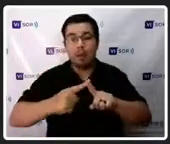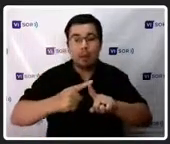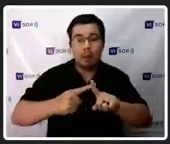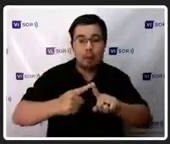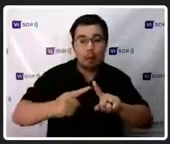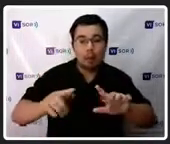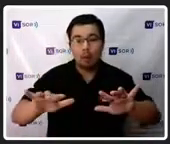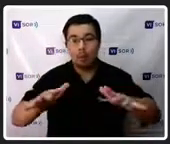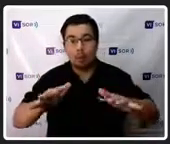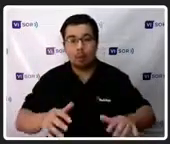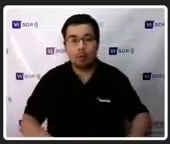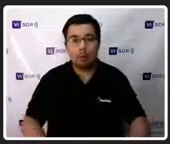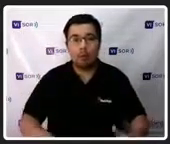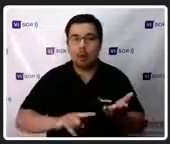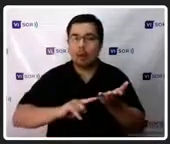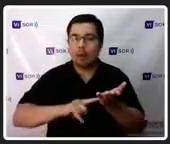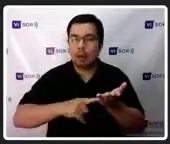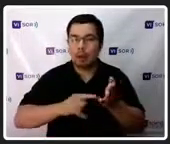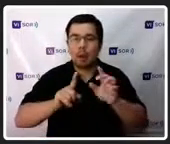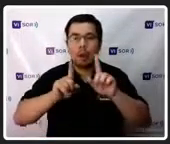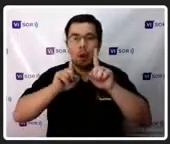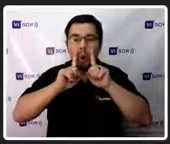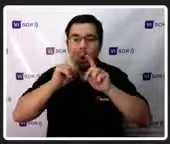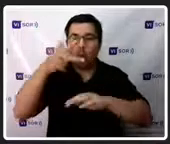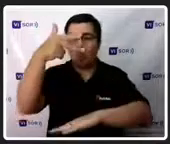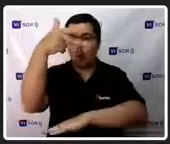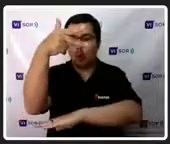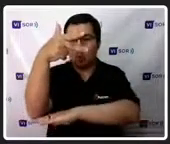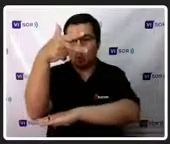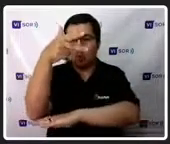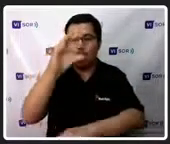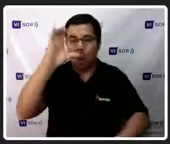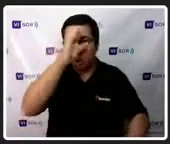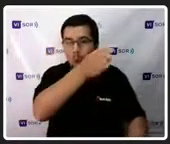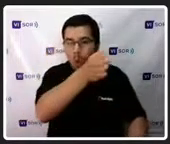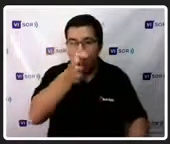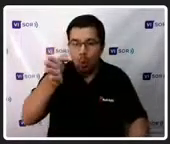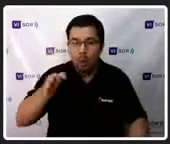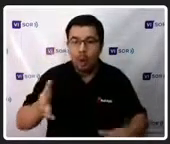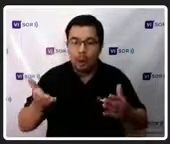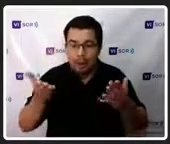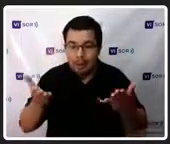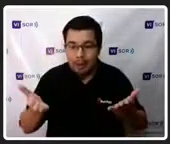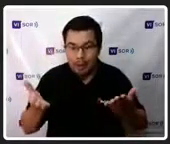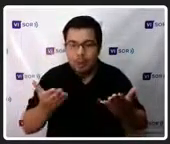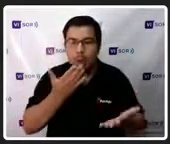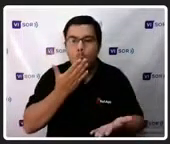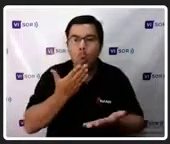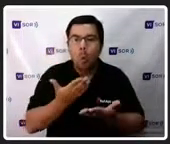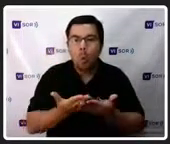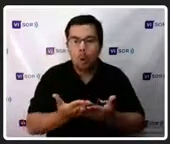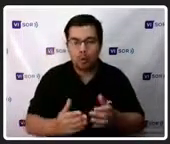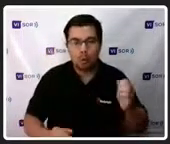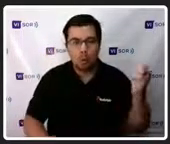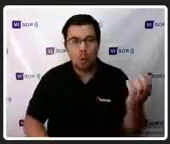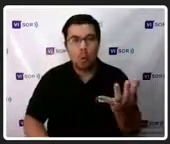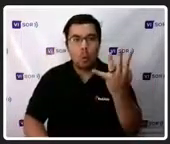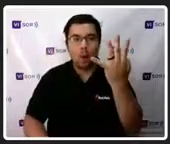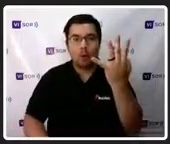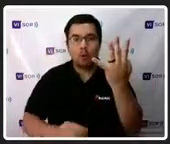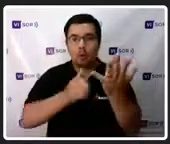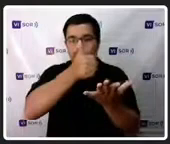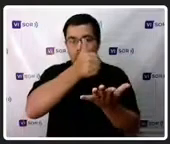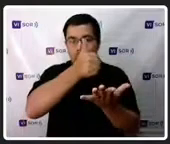es técnico en turismo y hotelería, y eso es después de los primeros 4 semestres, tienen que hacer un quinto semestre